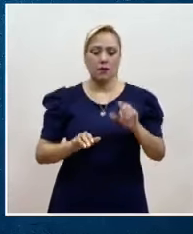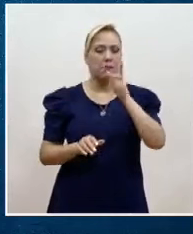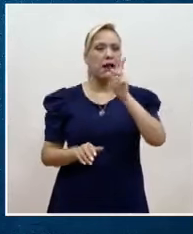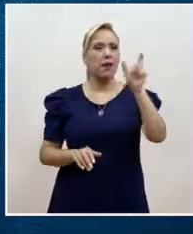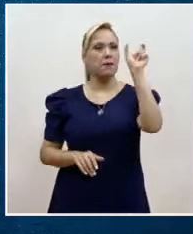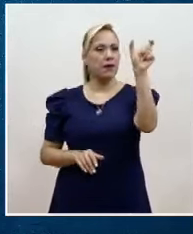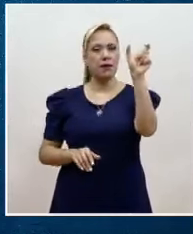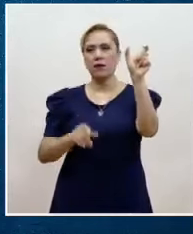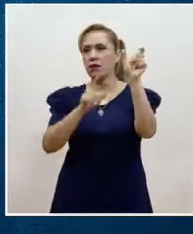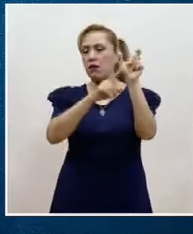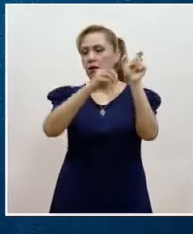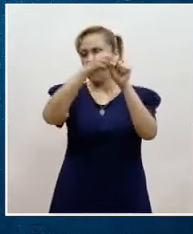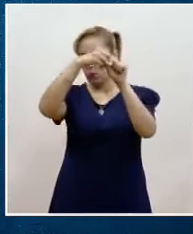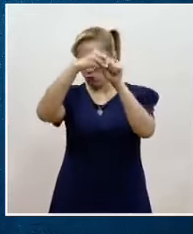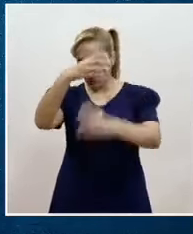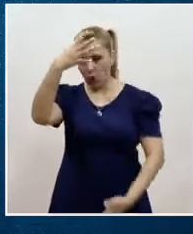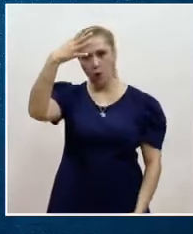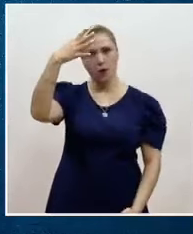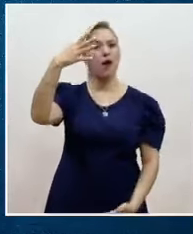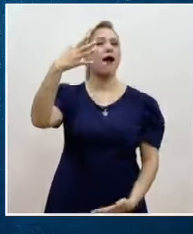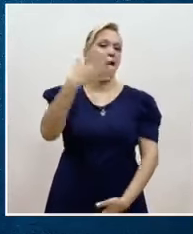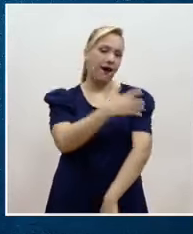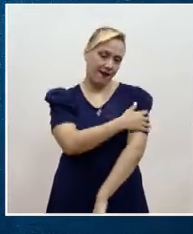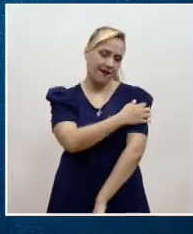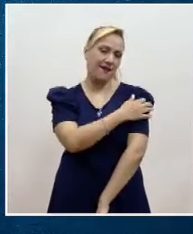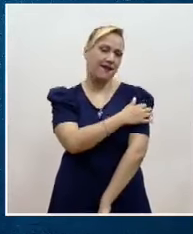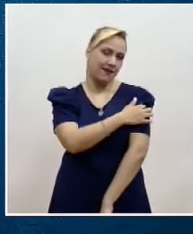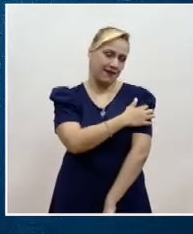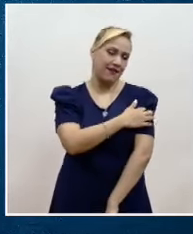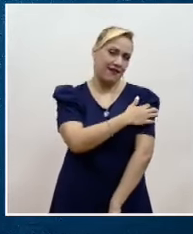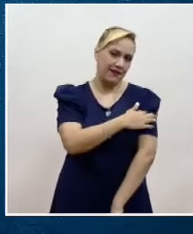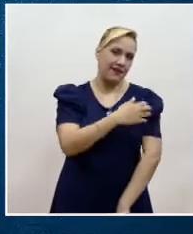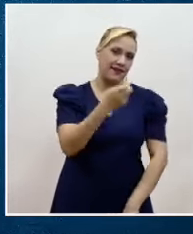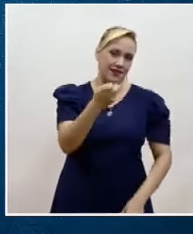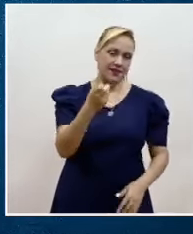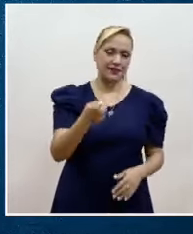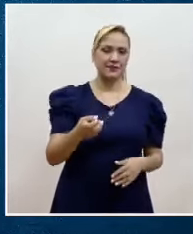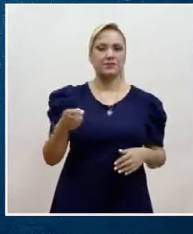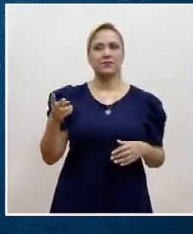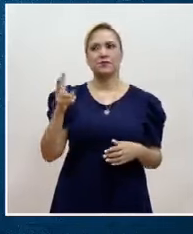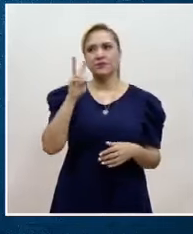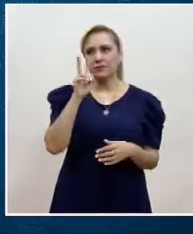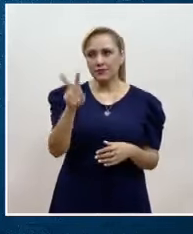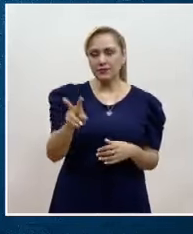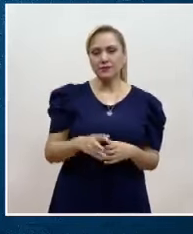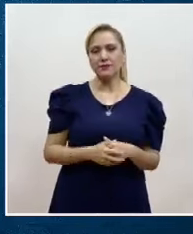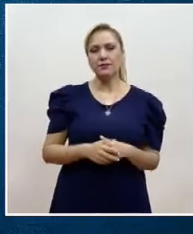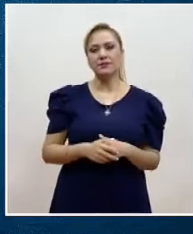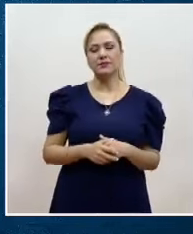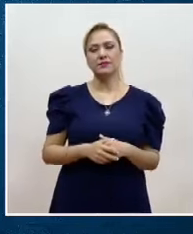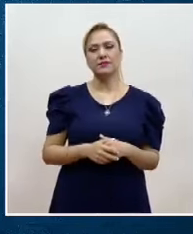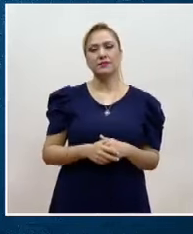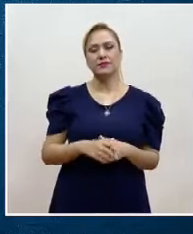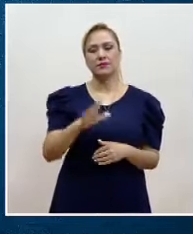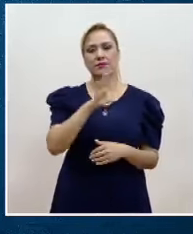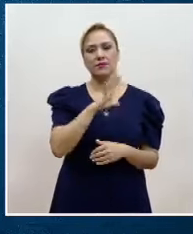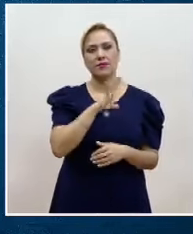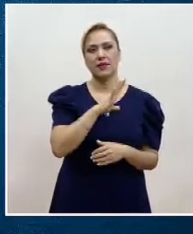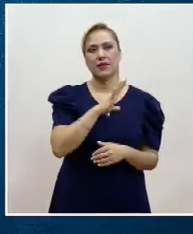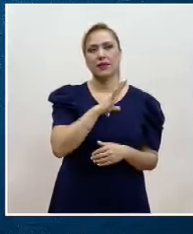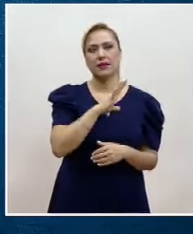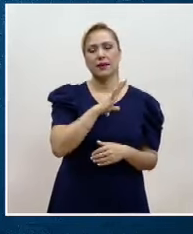¿no? Y uno de los casos creo que más sonados es LexisNexis, ¿no? Que de hecho por eso Claro, justamente se tiene mucho